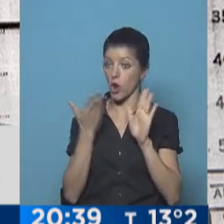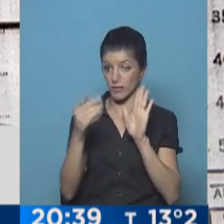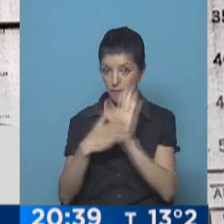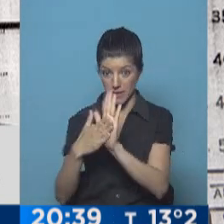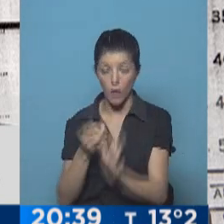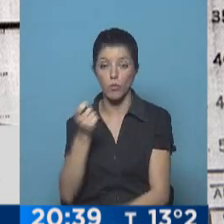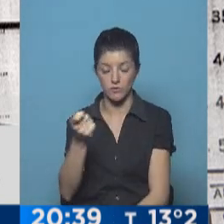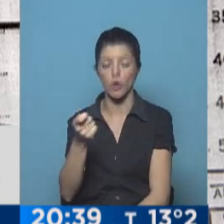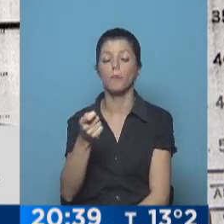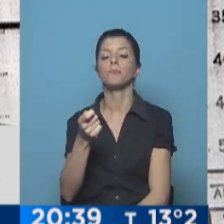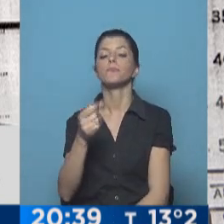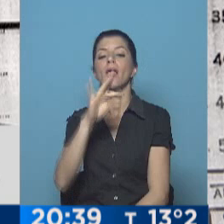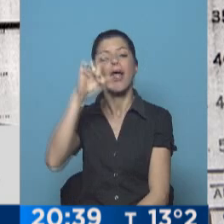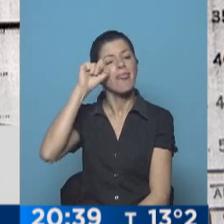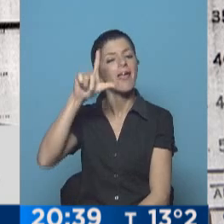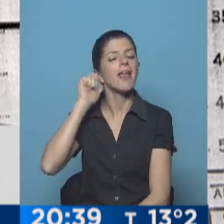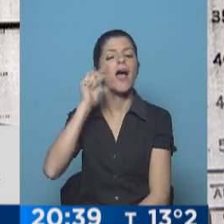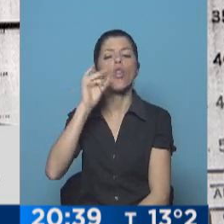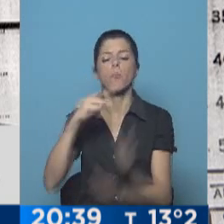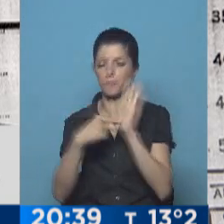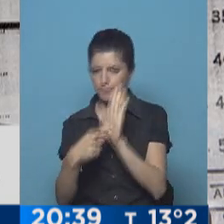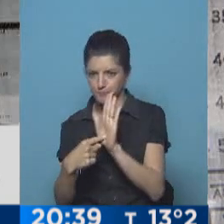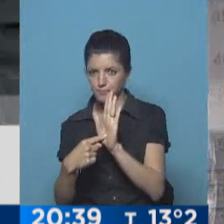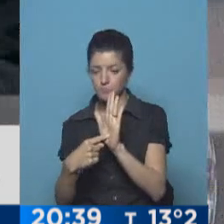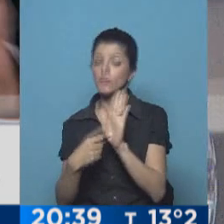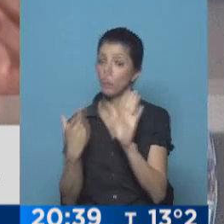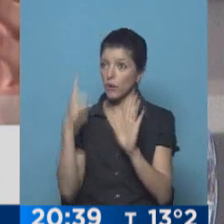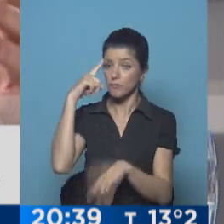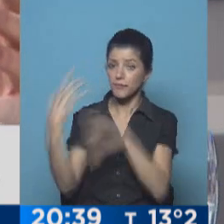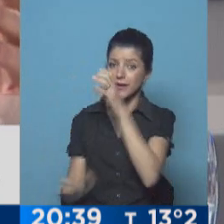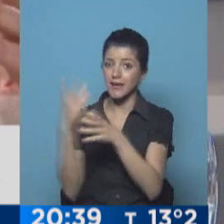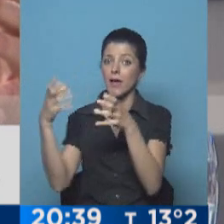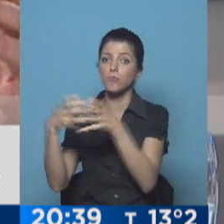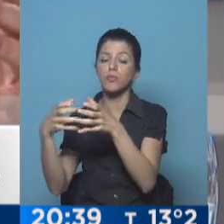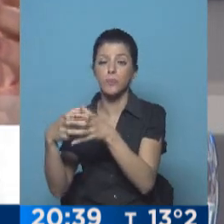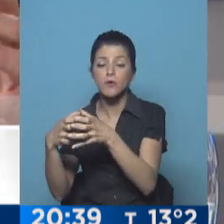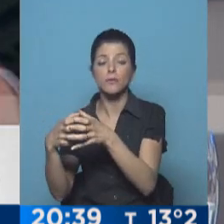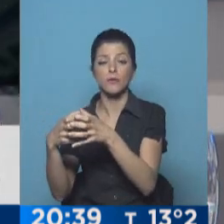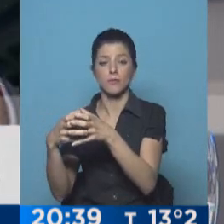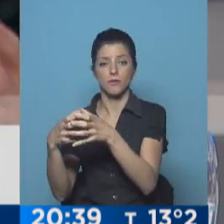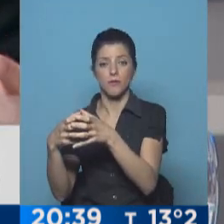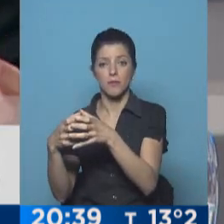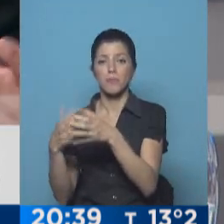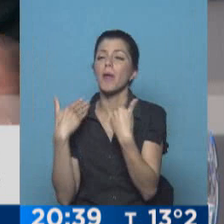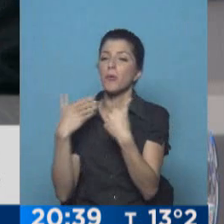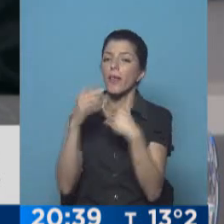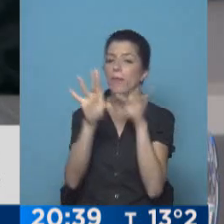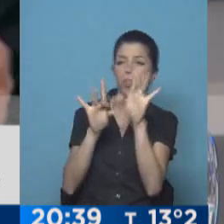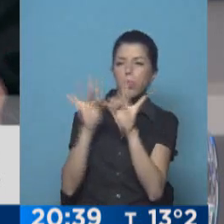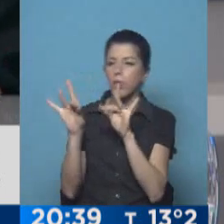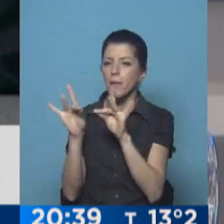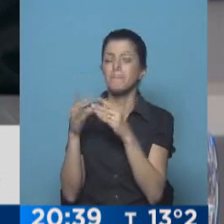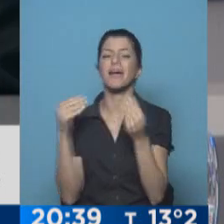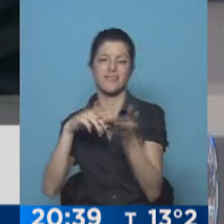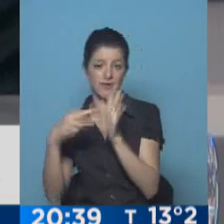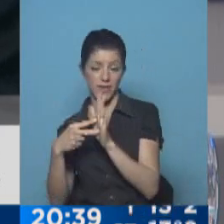delgado por ejemplo donde dice bueno que eh se creaban estos Estos tipos amplios para poder eh tener una selectividad penal para poder meter